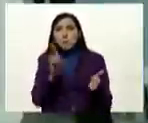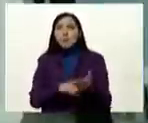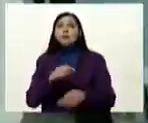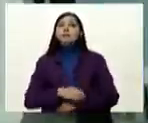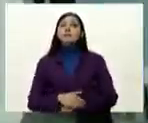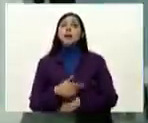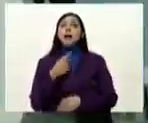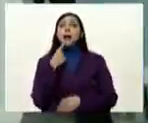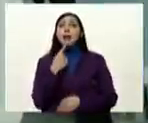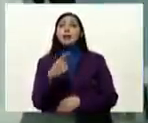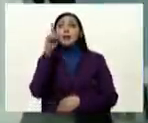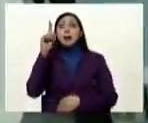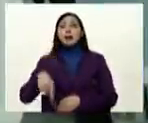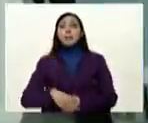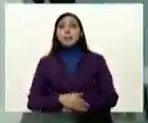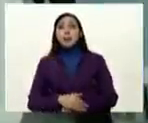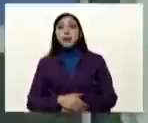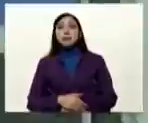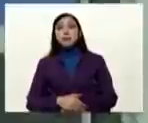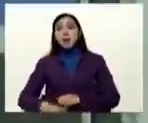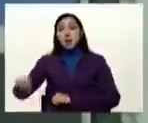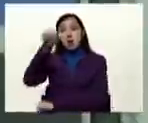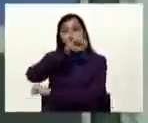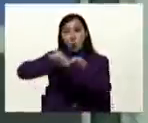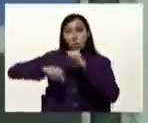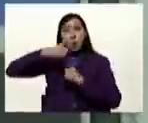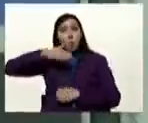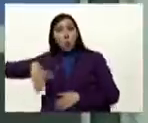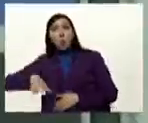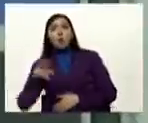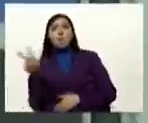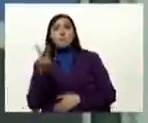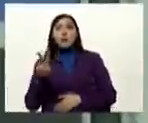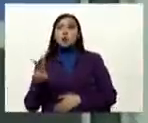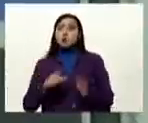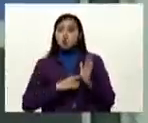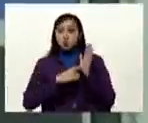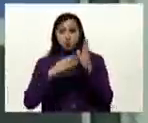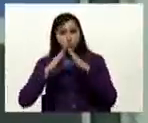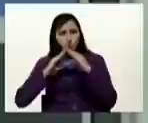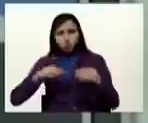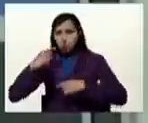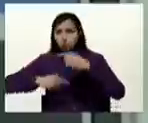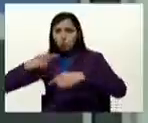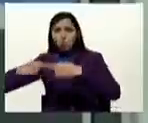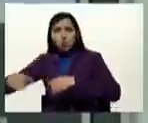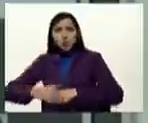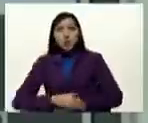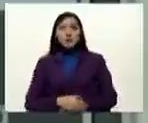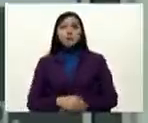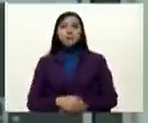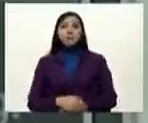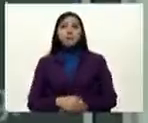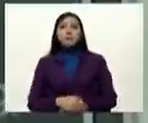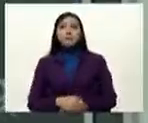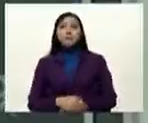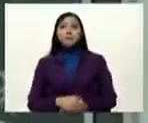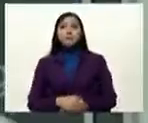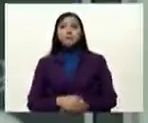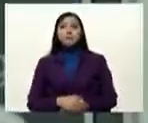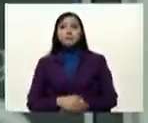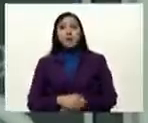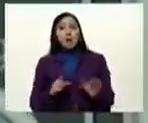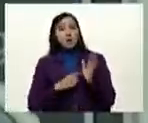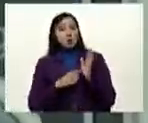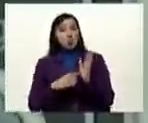quiero decirle que de esta resistencia de este pueblo venezolano que demuestra todos los días, bueno, aquí está